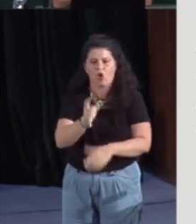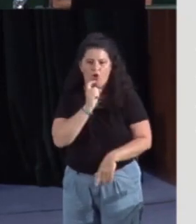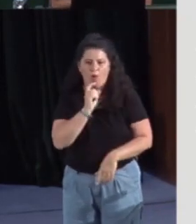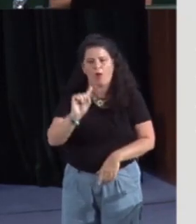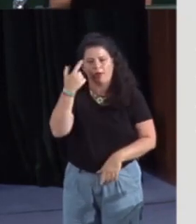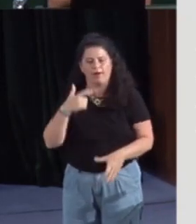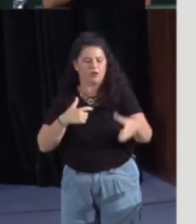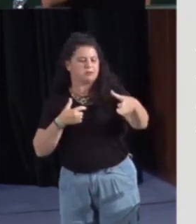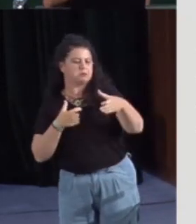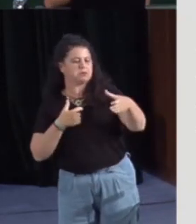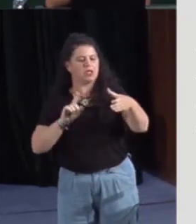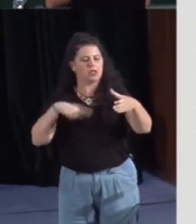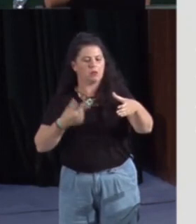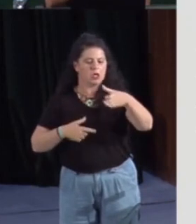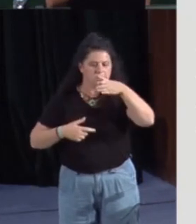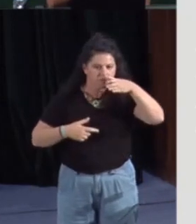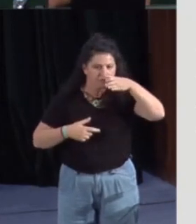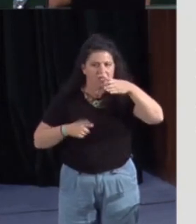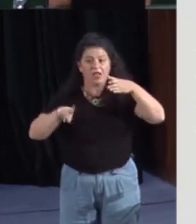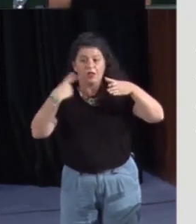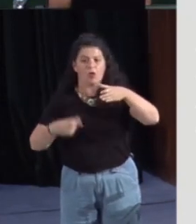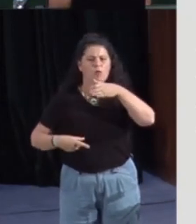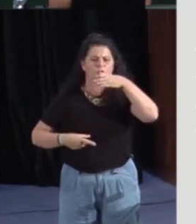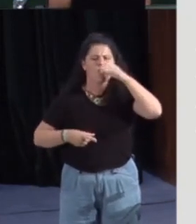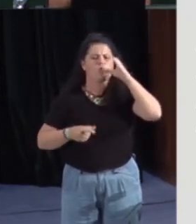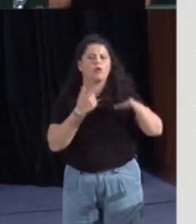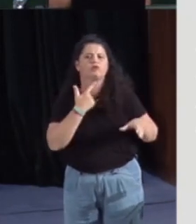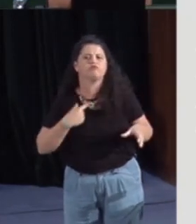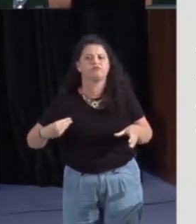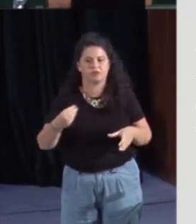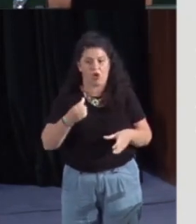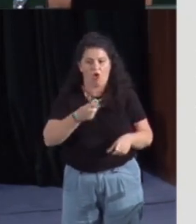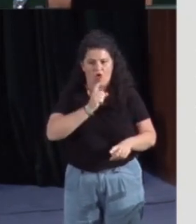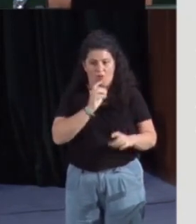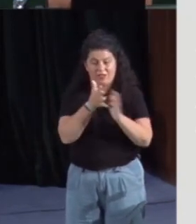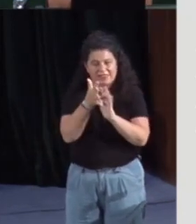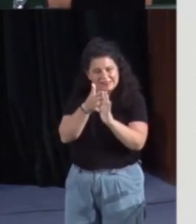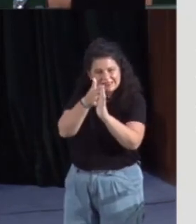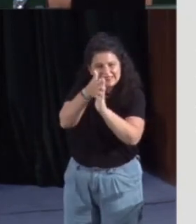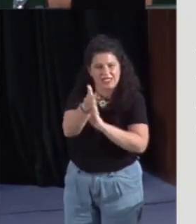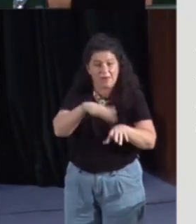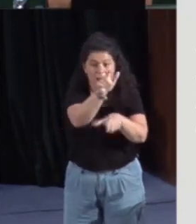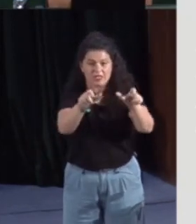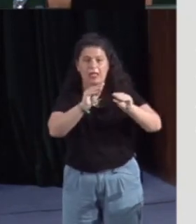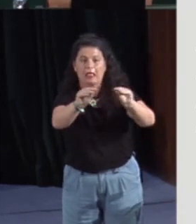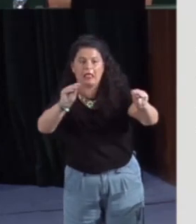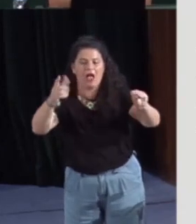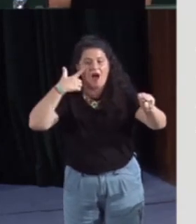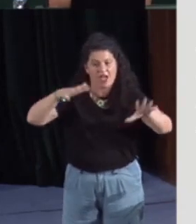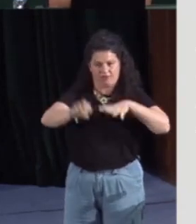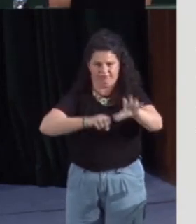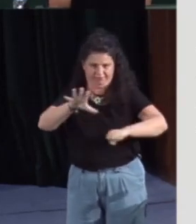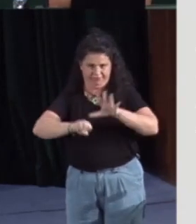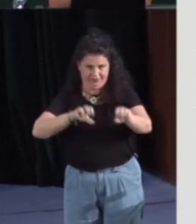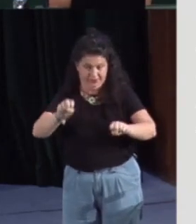olfativa y después gustativa y después analiza el global, ¿no? del vino. Bien, en